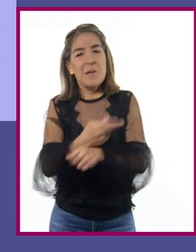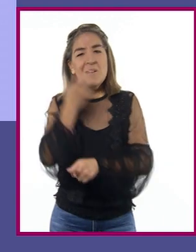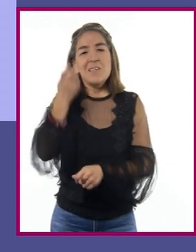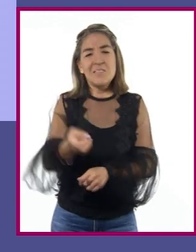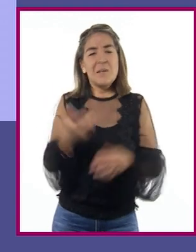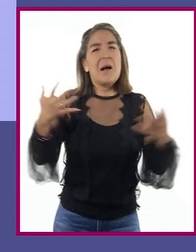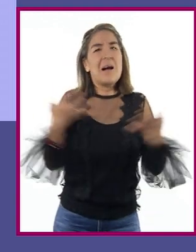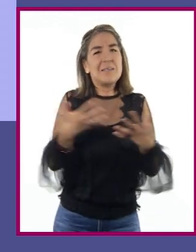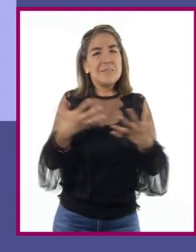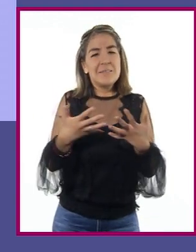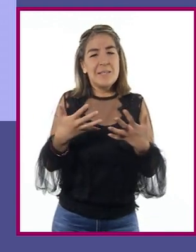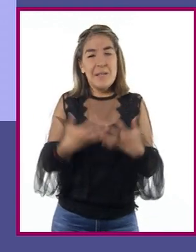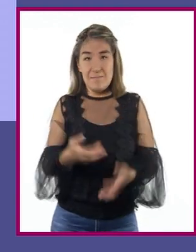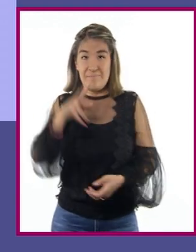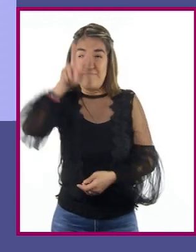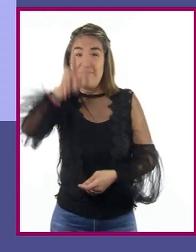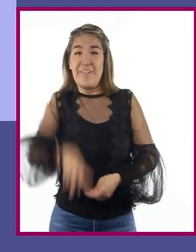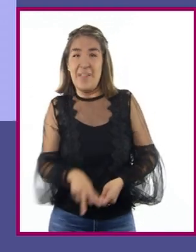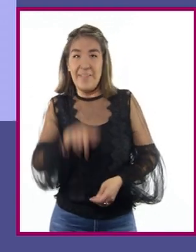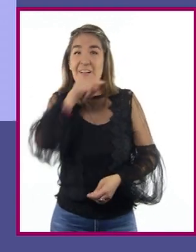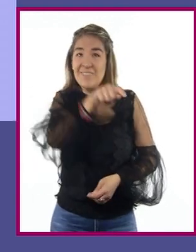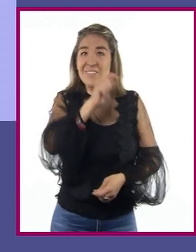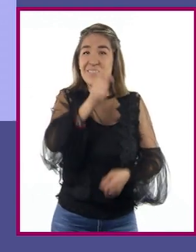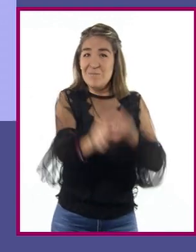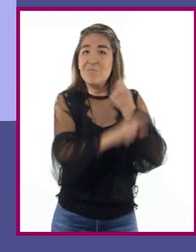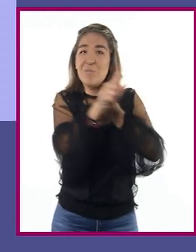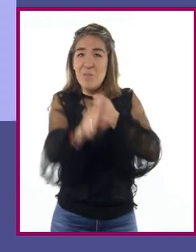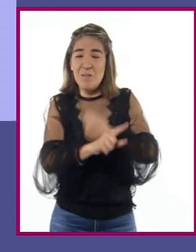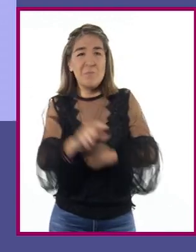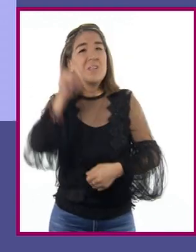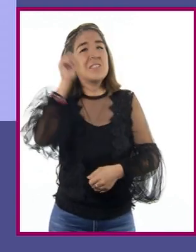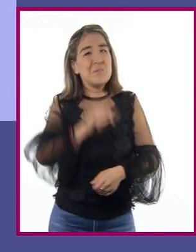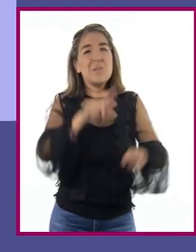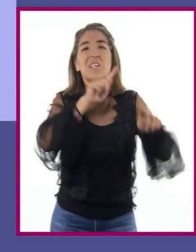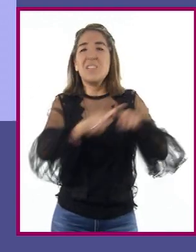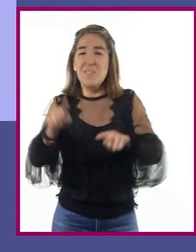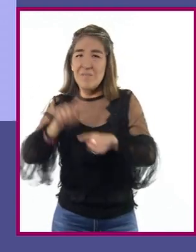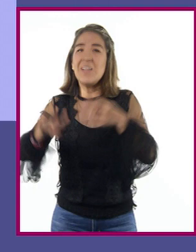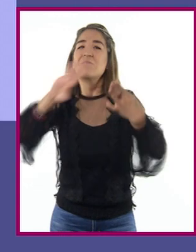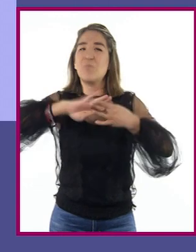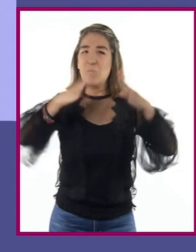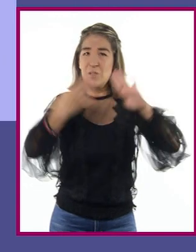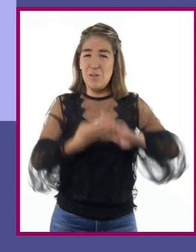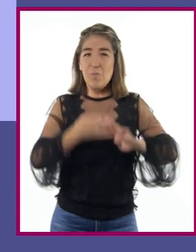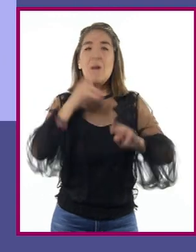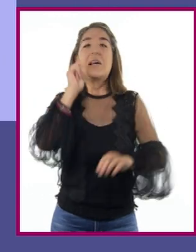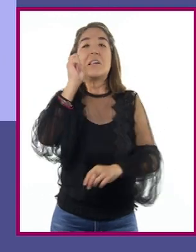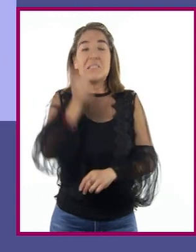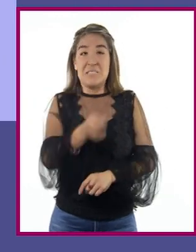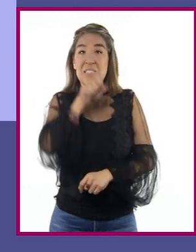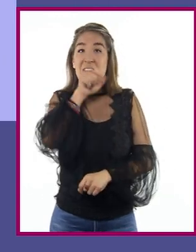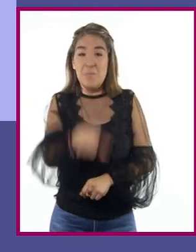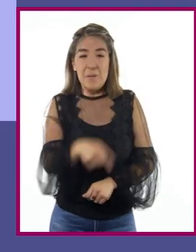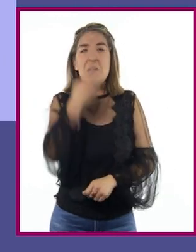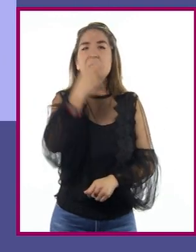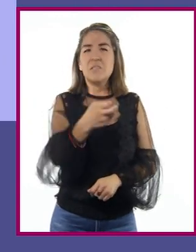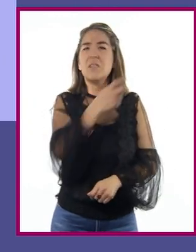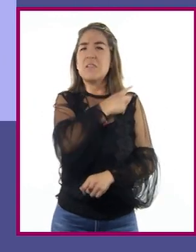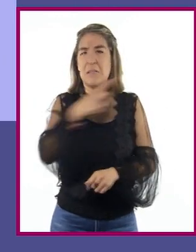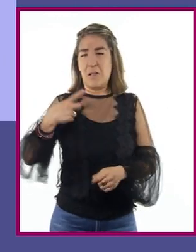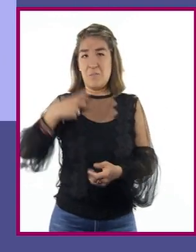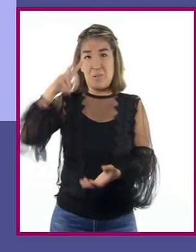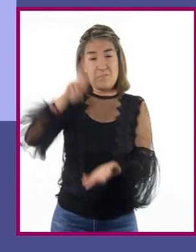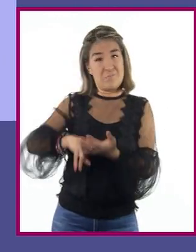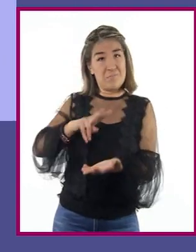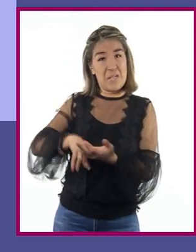hacerse? La realidad es que esta situación se presenta por diferentes motivos. Además, es cuestionable la validez